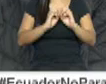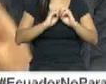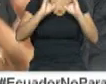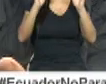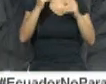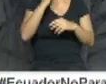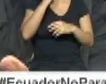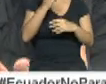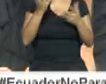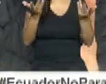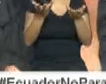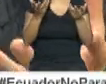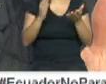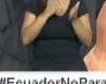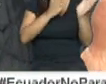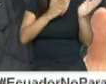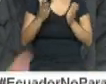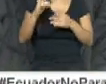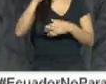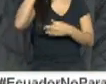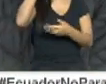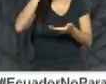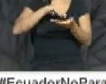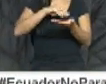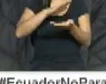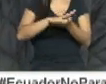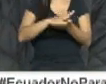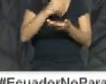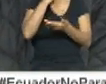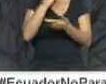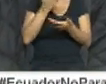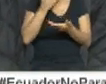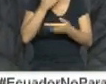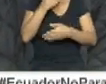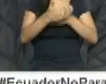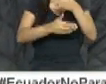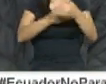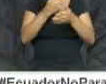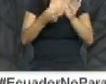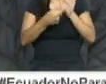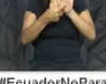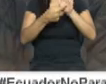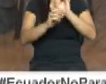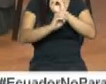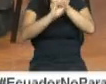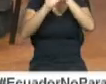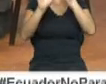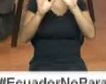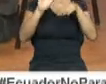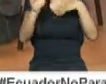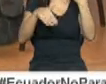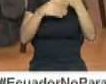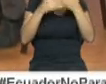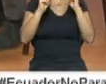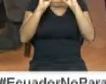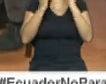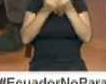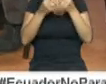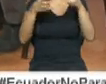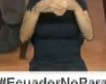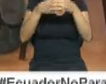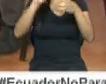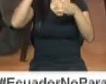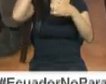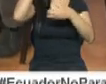poner en la política las cosas como están, ¿no? Y en ese sentido creo que también es un refrescamiento, puede servir para un refrescamiento de todos estos grupos, gobiernos